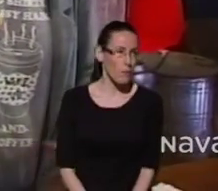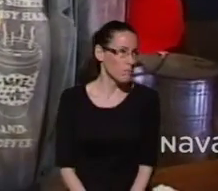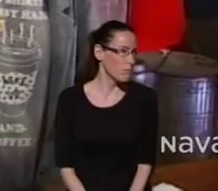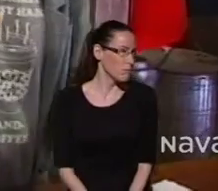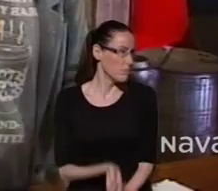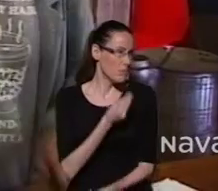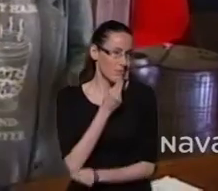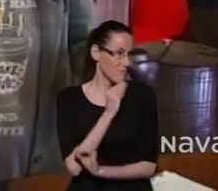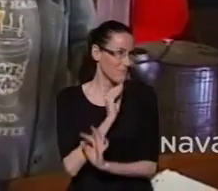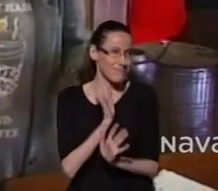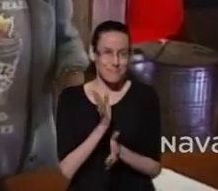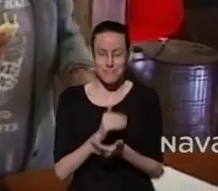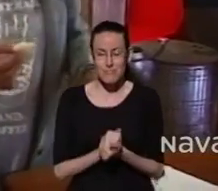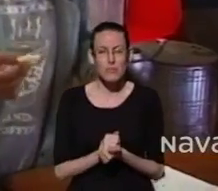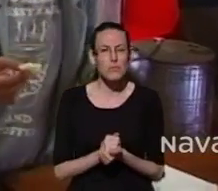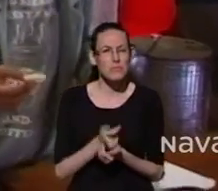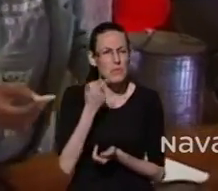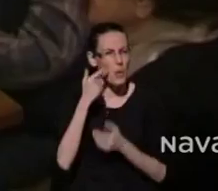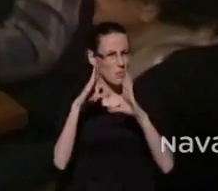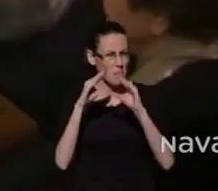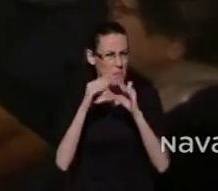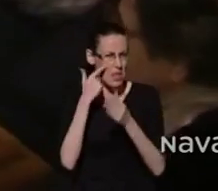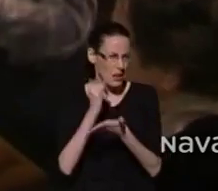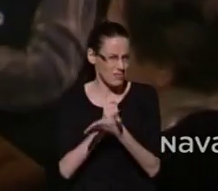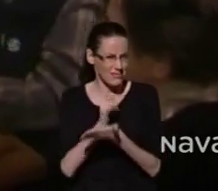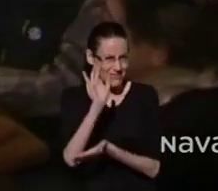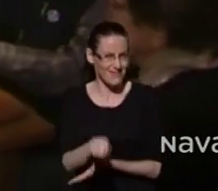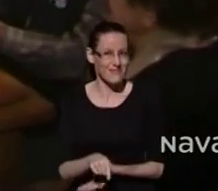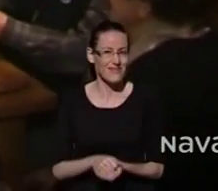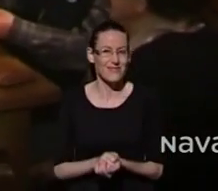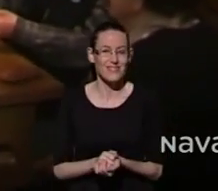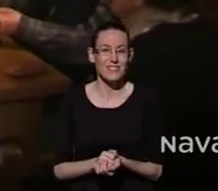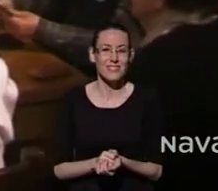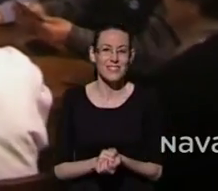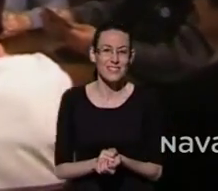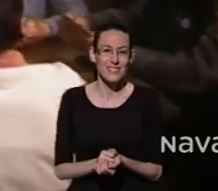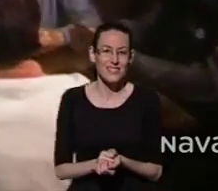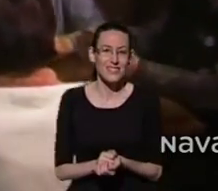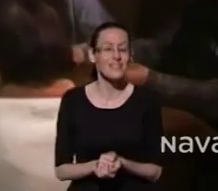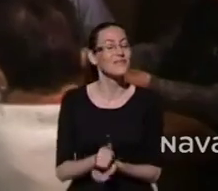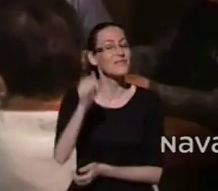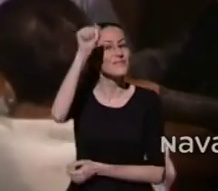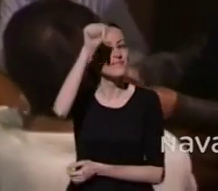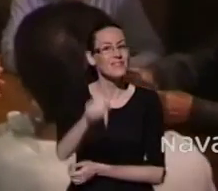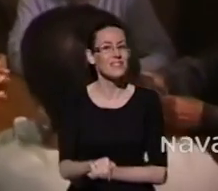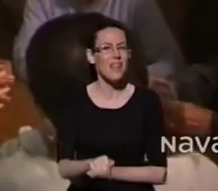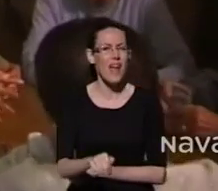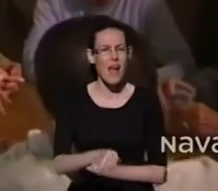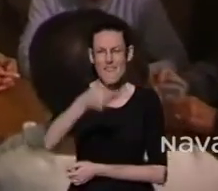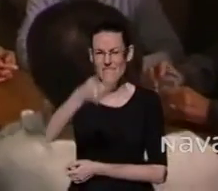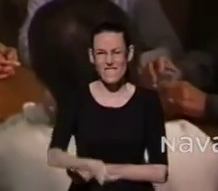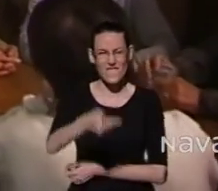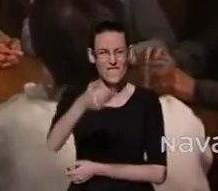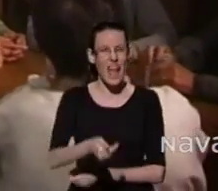Buenísimo. Pues también voy a probar los bizcochos, ¿vale? ¡Órdago! ¡La cosa! Aquí son importantes